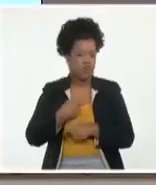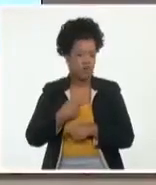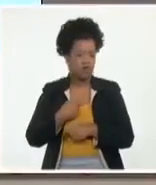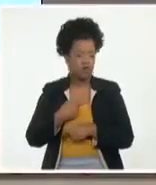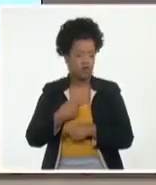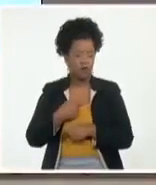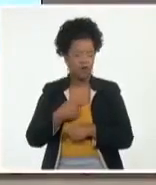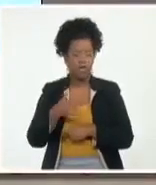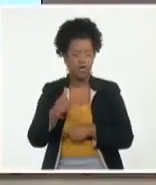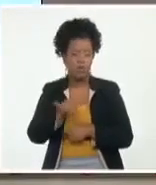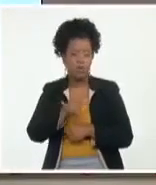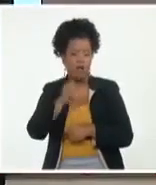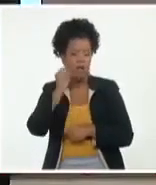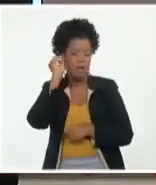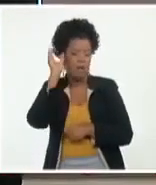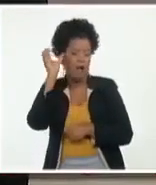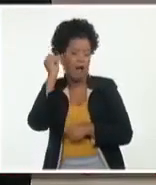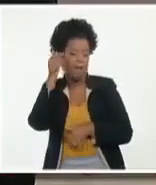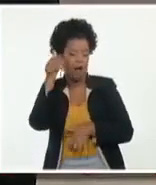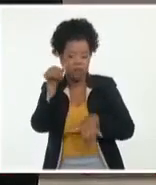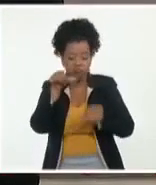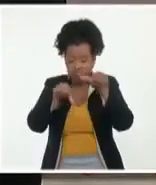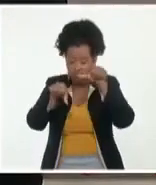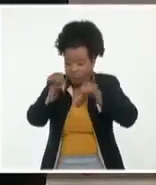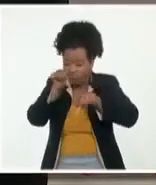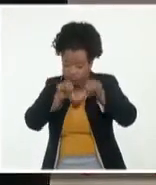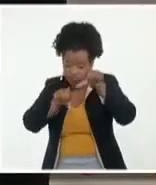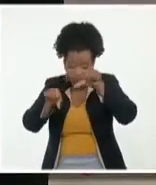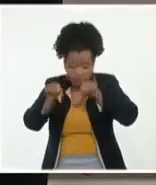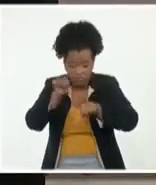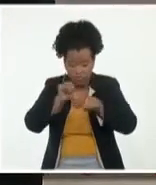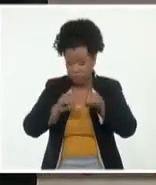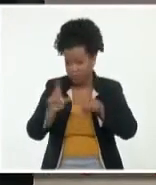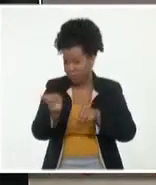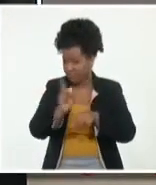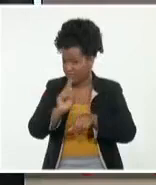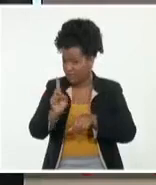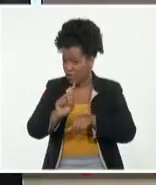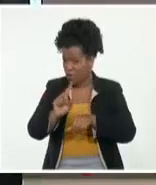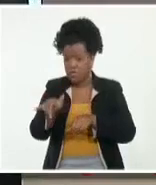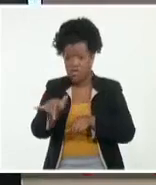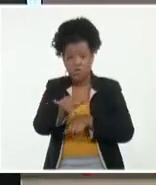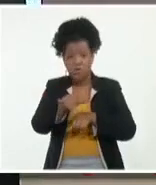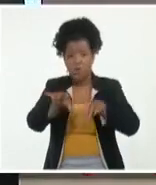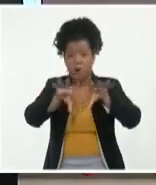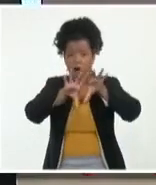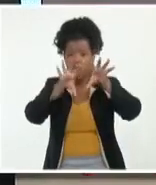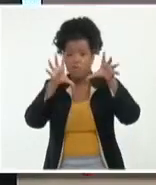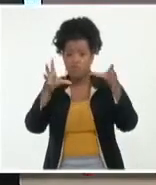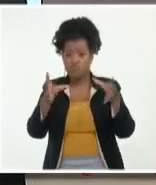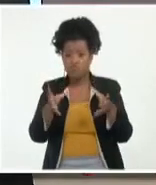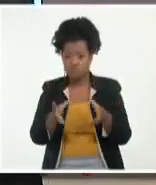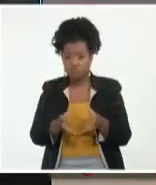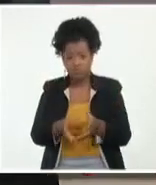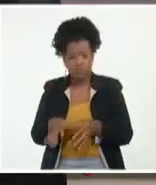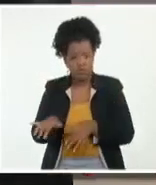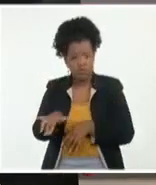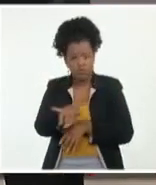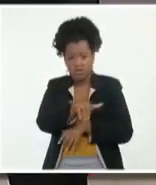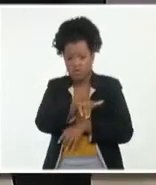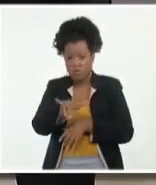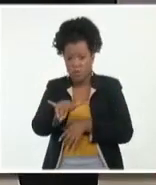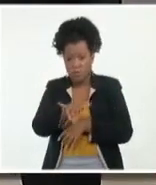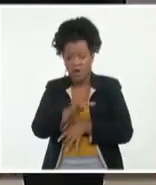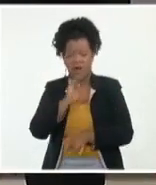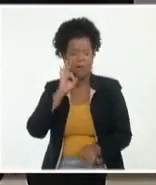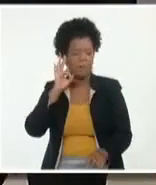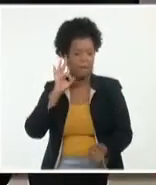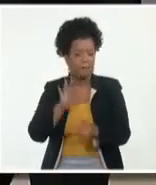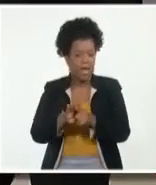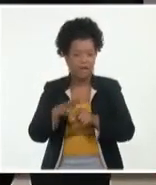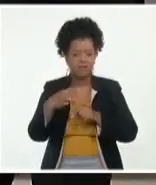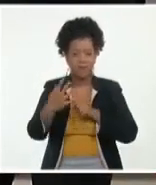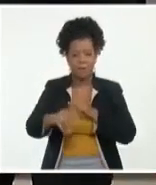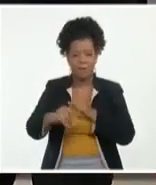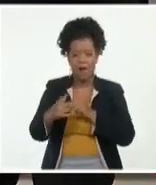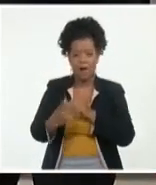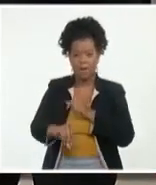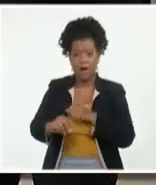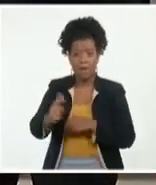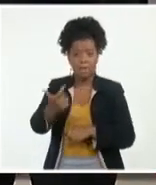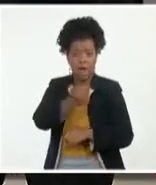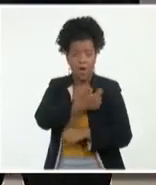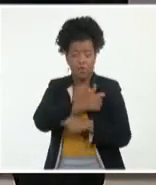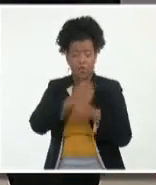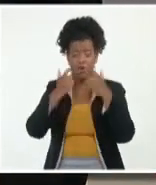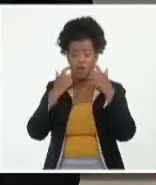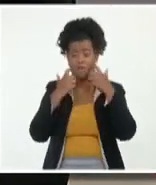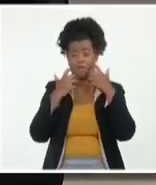reitero, responde a una lógica científica universal. Y es el esquema que han seguido, por ejemplo, Moderna y Pfizer, que